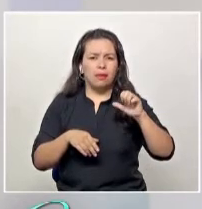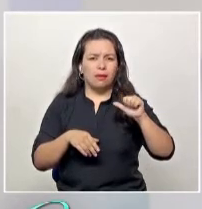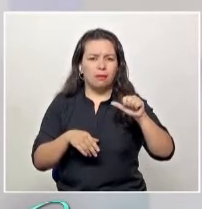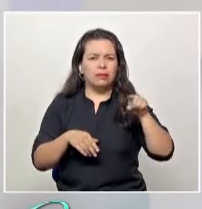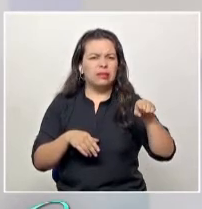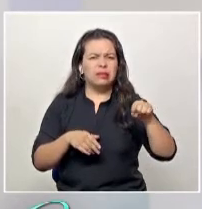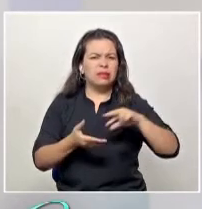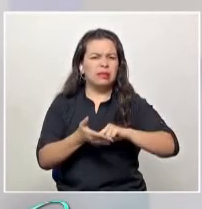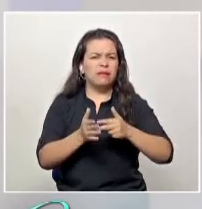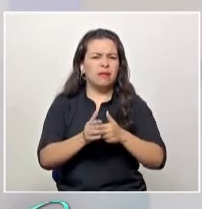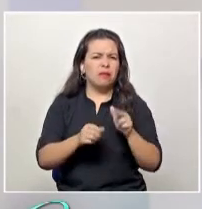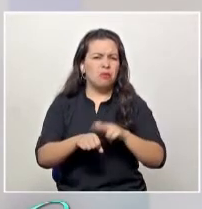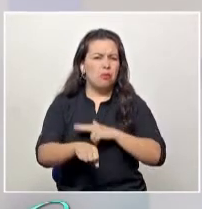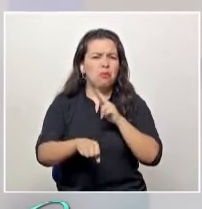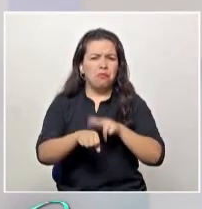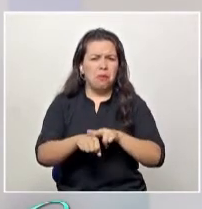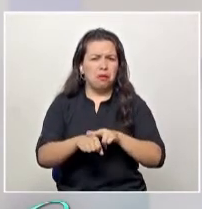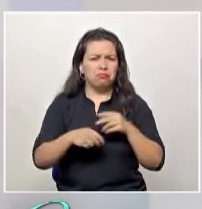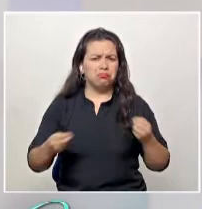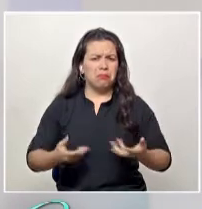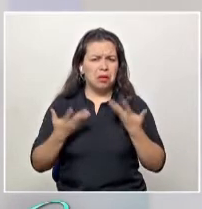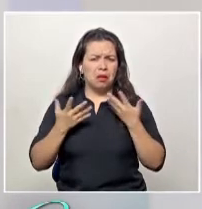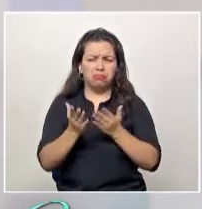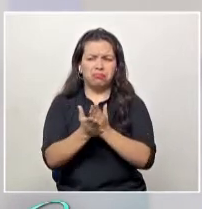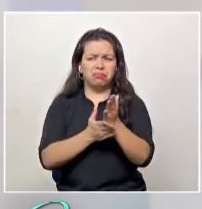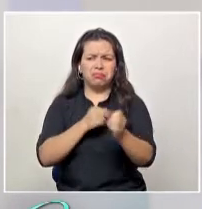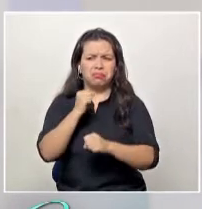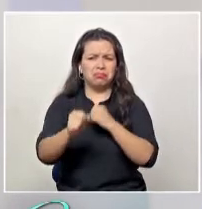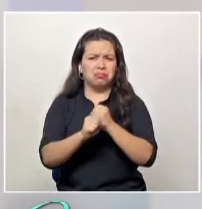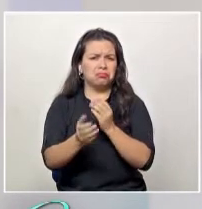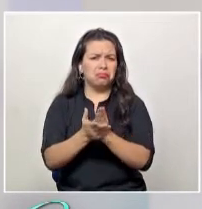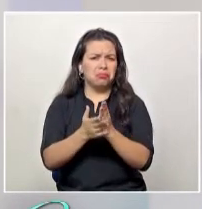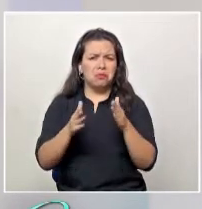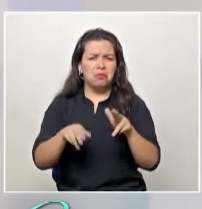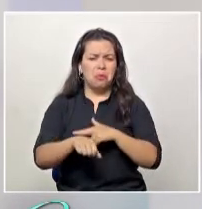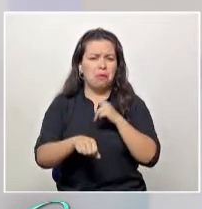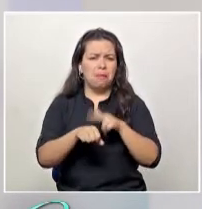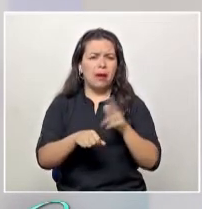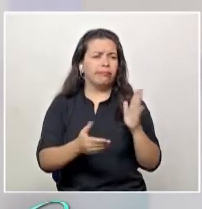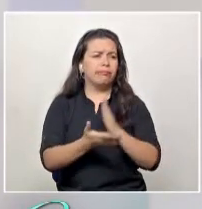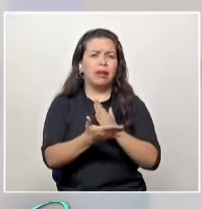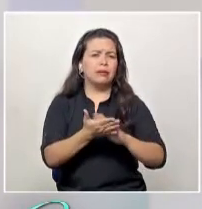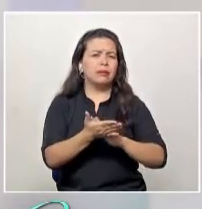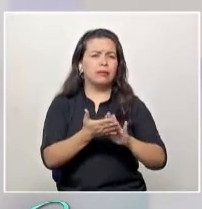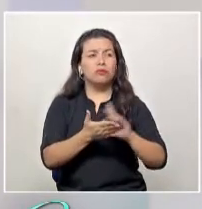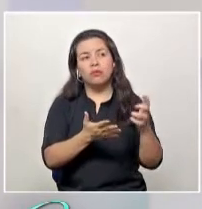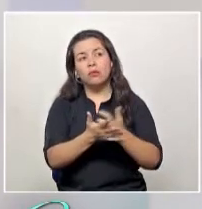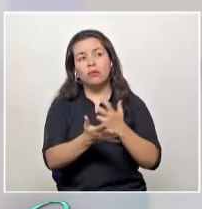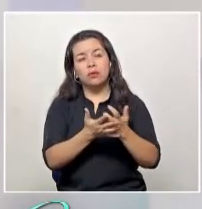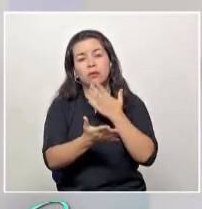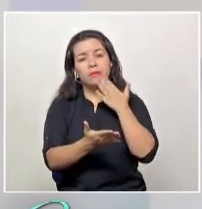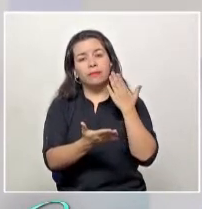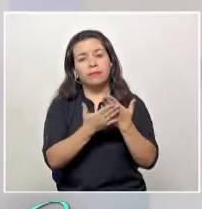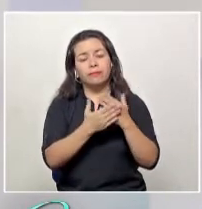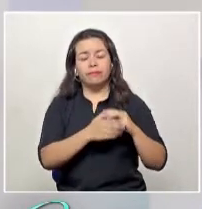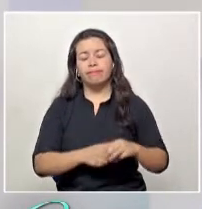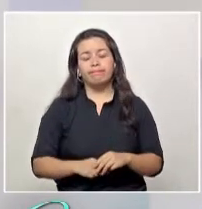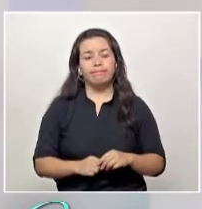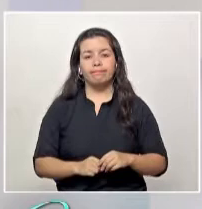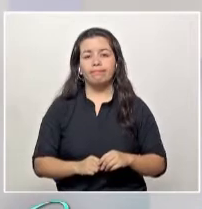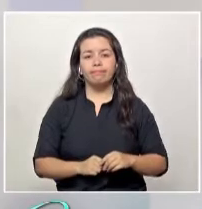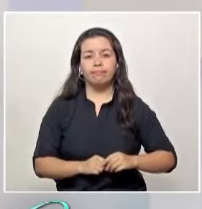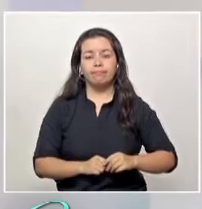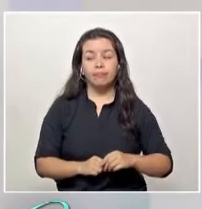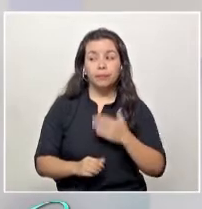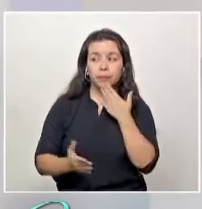eso es normal, que él puede vivir con eso el resto de vida y que no hay nada que hacerle. Espero su consejo, doctor. Muchísimas gracias.